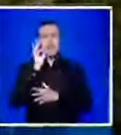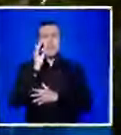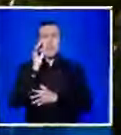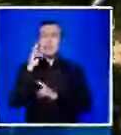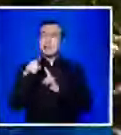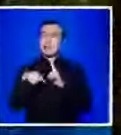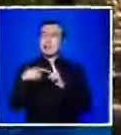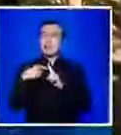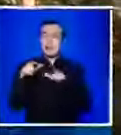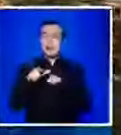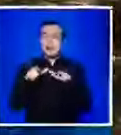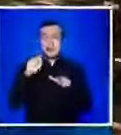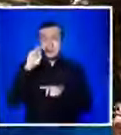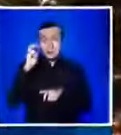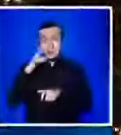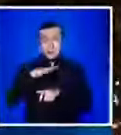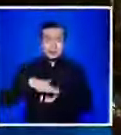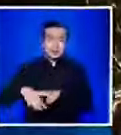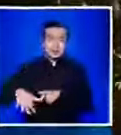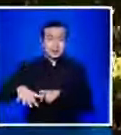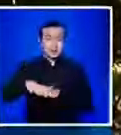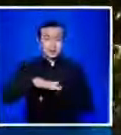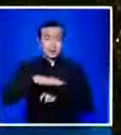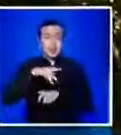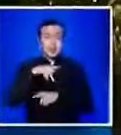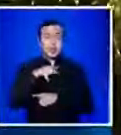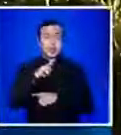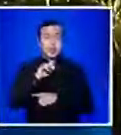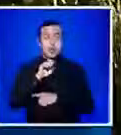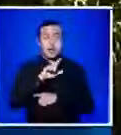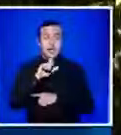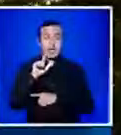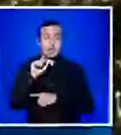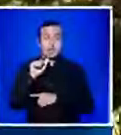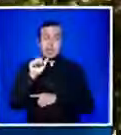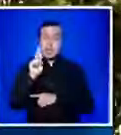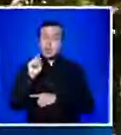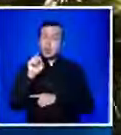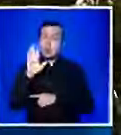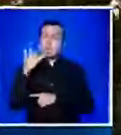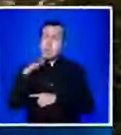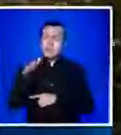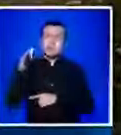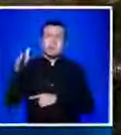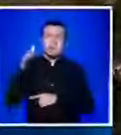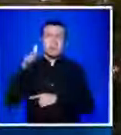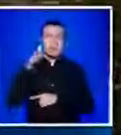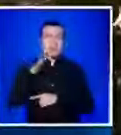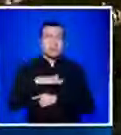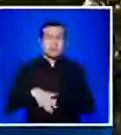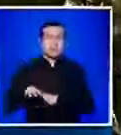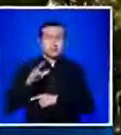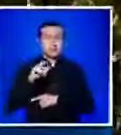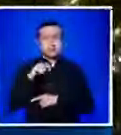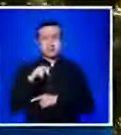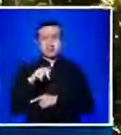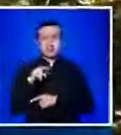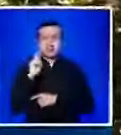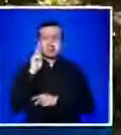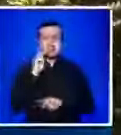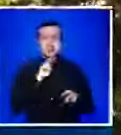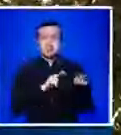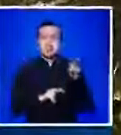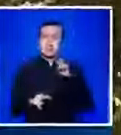muchos atractivos turísticos aquí, no solamente en Puéllaro, sino en toda la Ruta Escondida. Qué lindo, siga caminando, por favor, que le mostramos